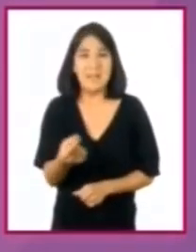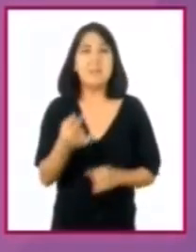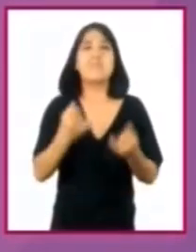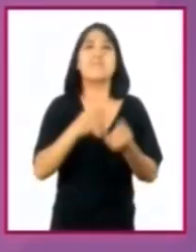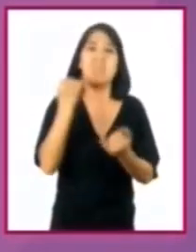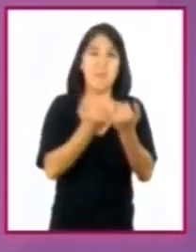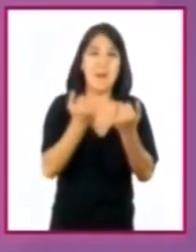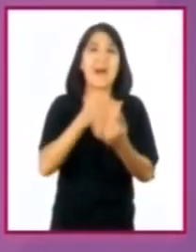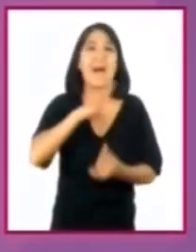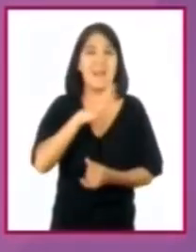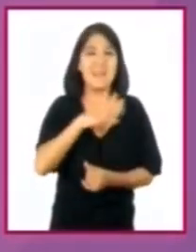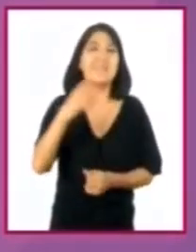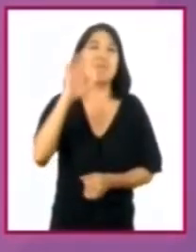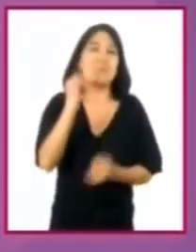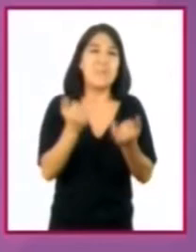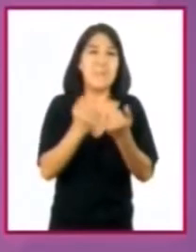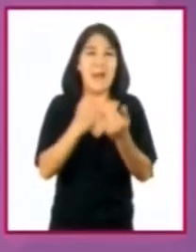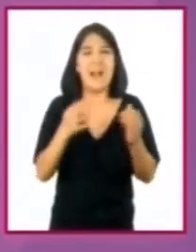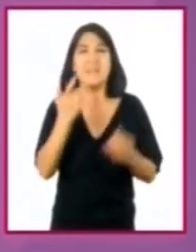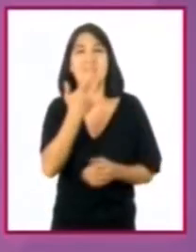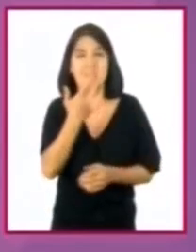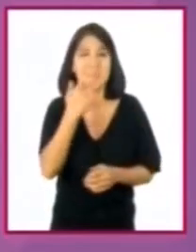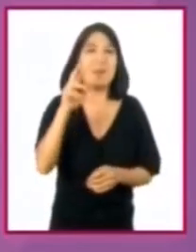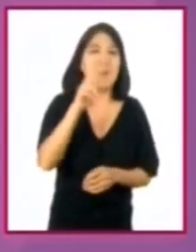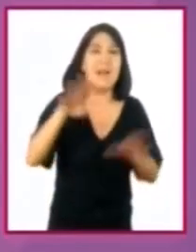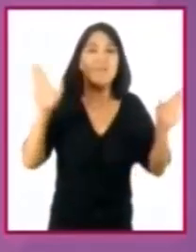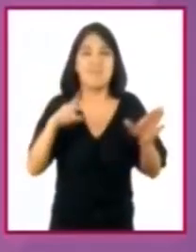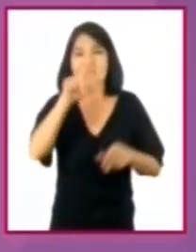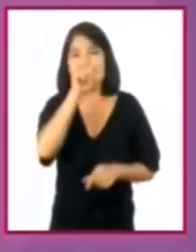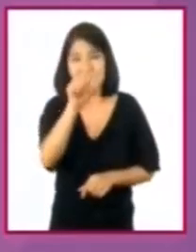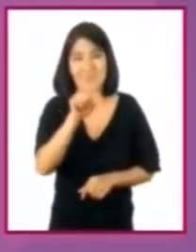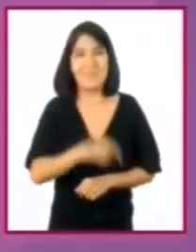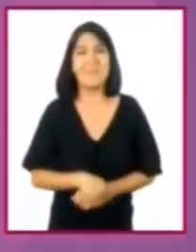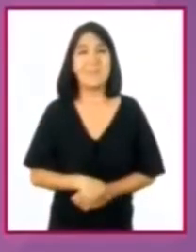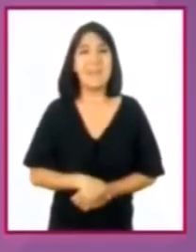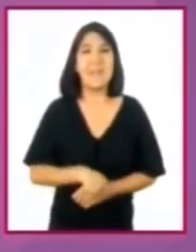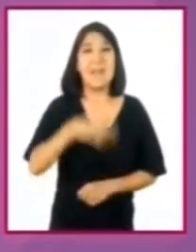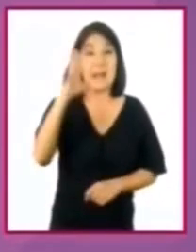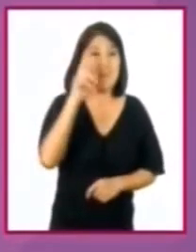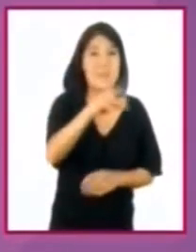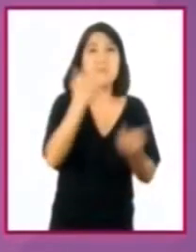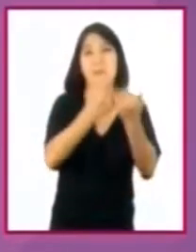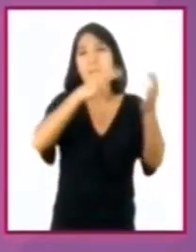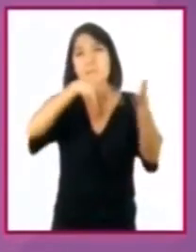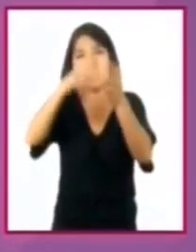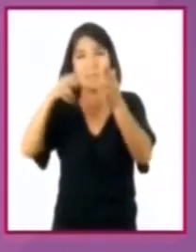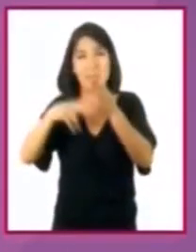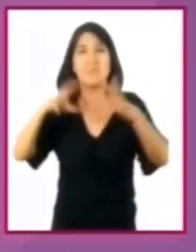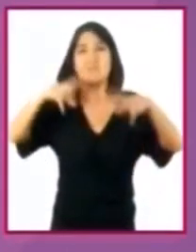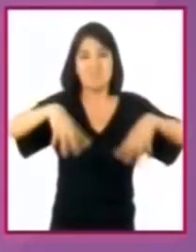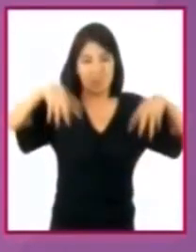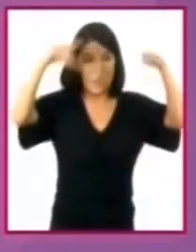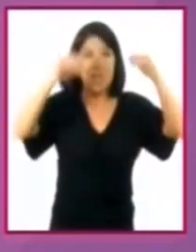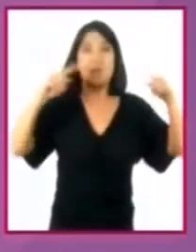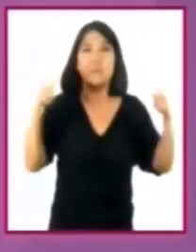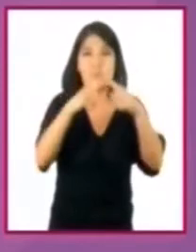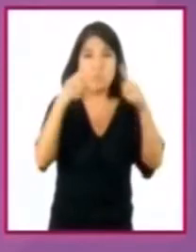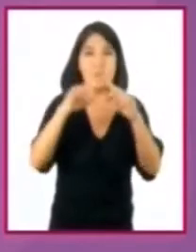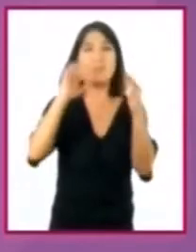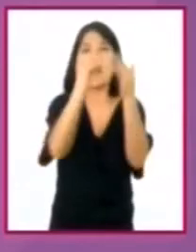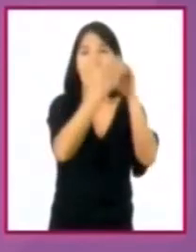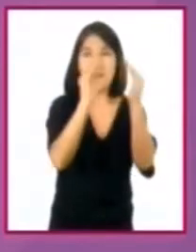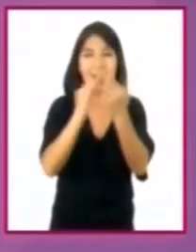y diversas especies de peces y aves. En la pintura mural de los palacios, templos y conjuntos